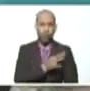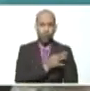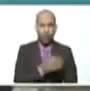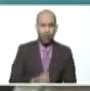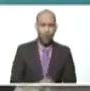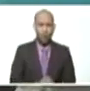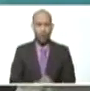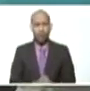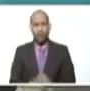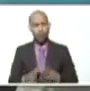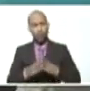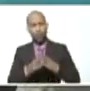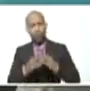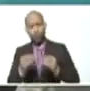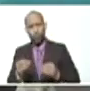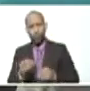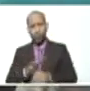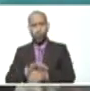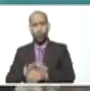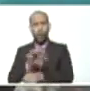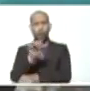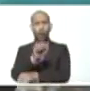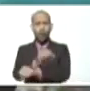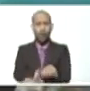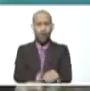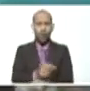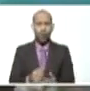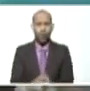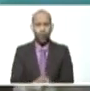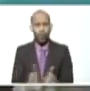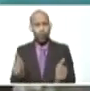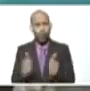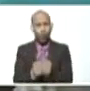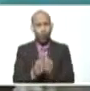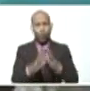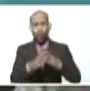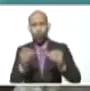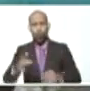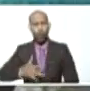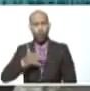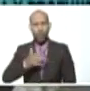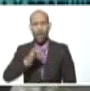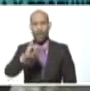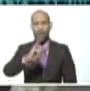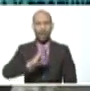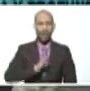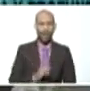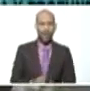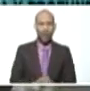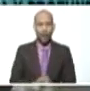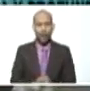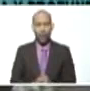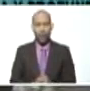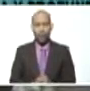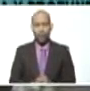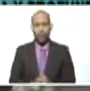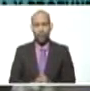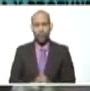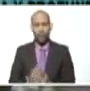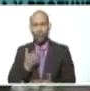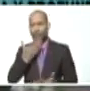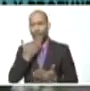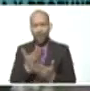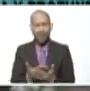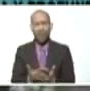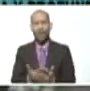devoción católica del Beato José Gregorio, con quien todos nos sentimos identificados y deseosos de